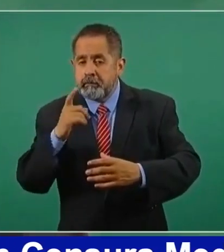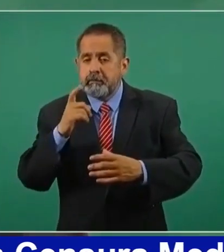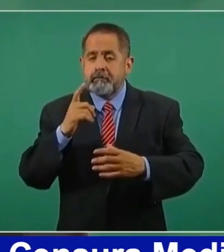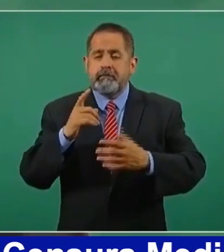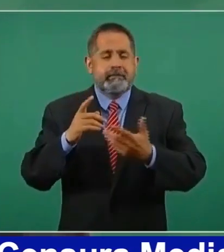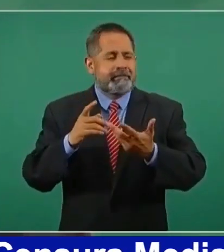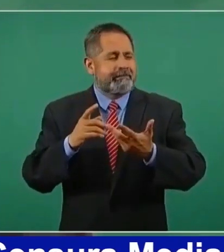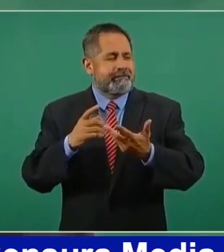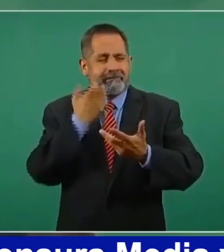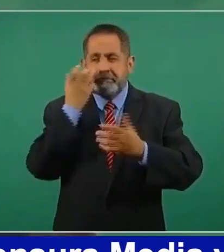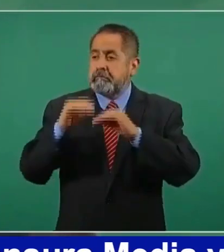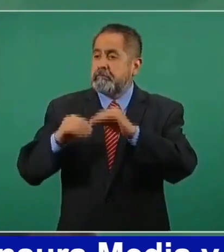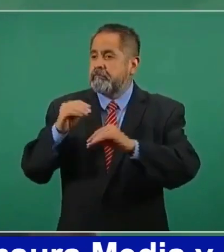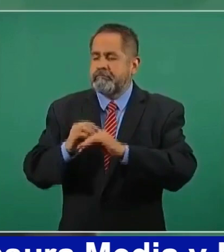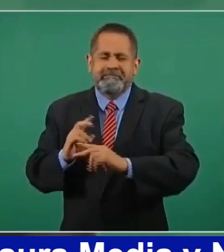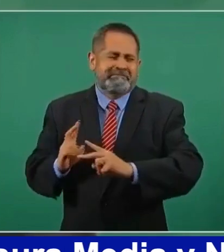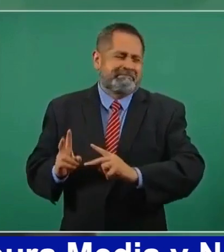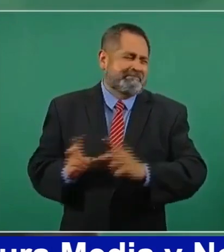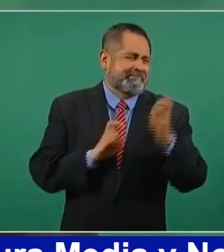las escuelas.